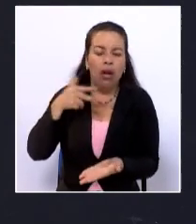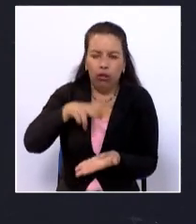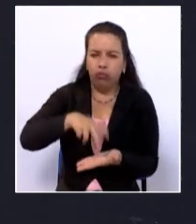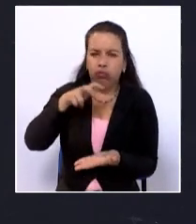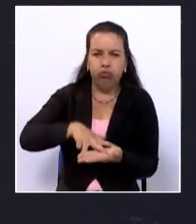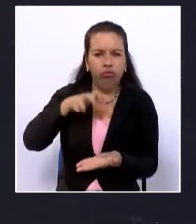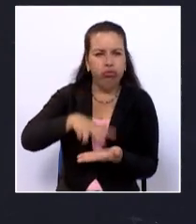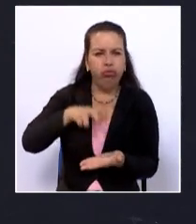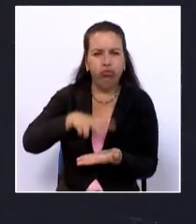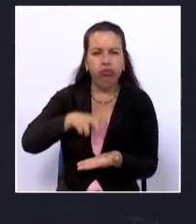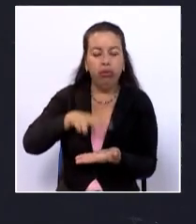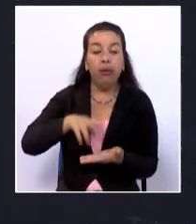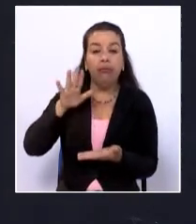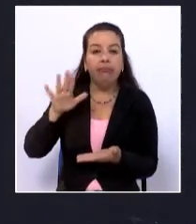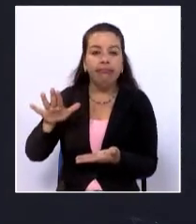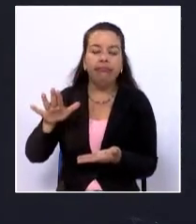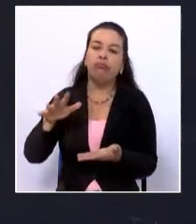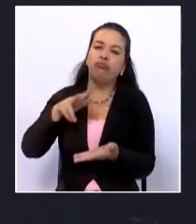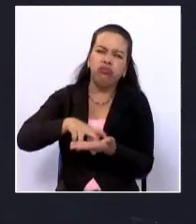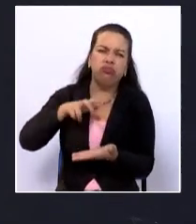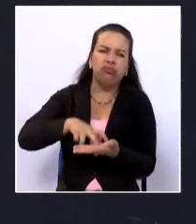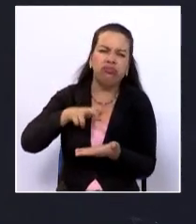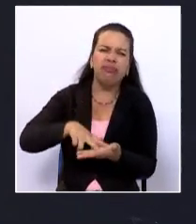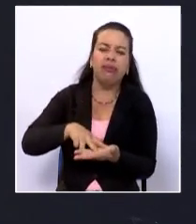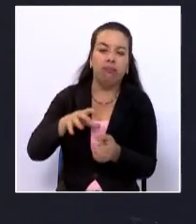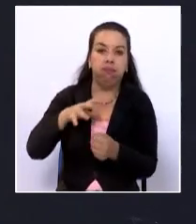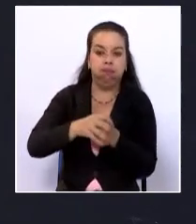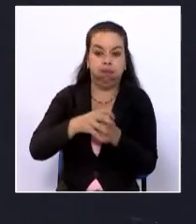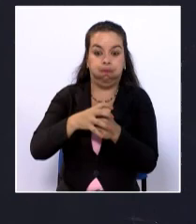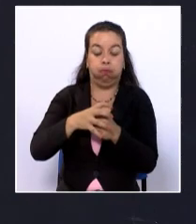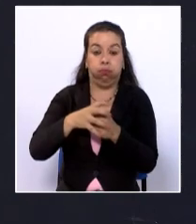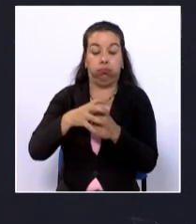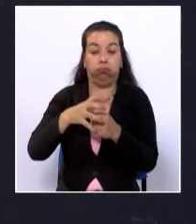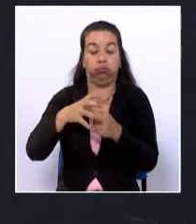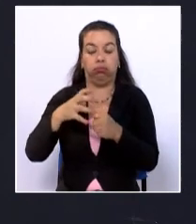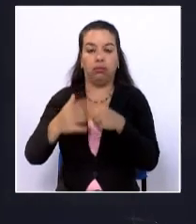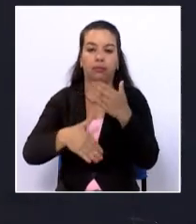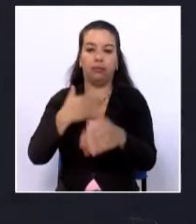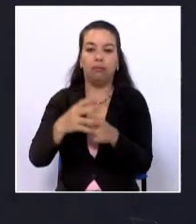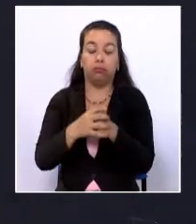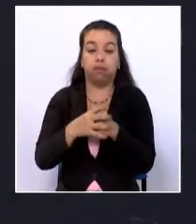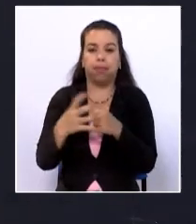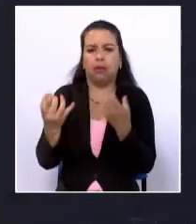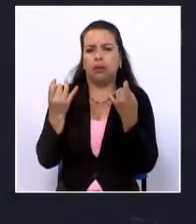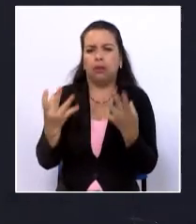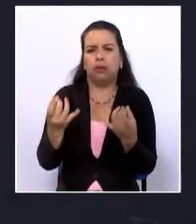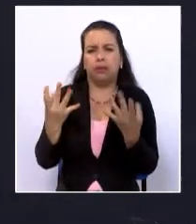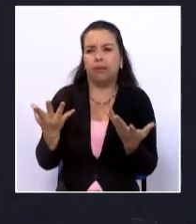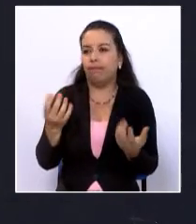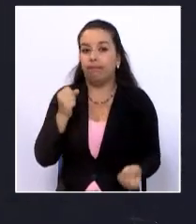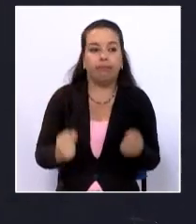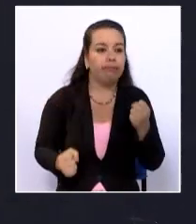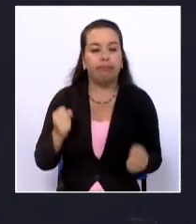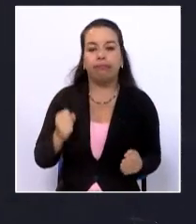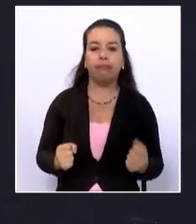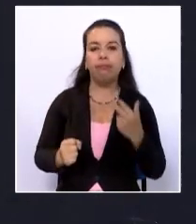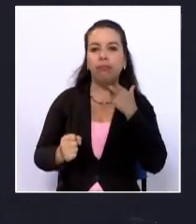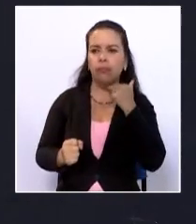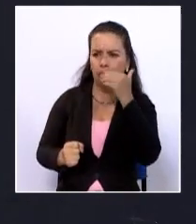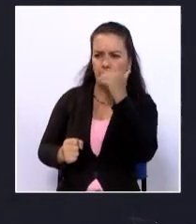donde se une el tendón con el hueso empieza a inflamarse y se inflama toda la entesa y los niño empiezan con dolor incapacidad funcional